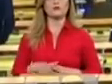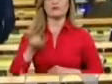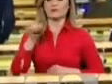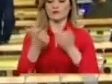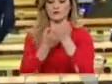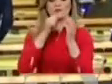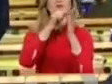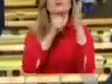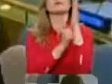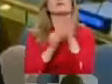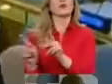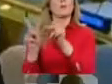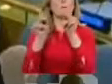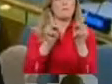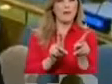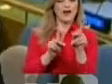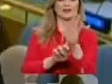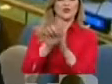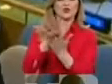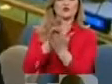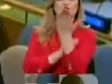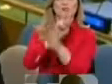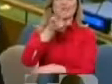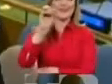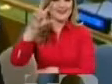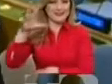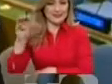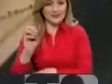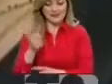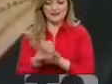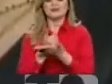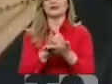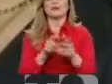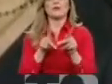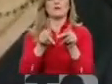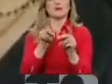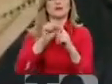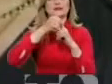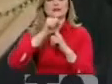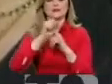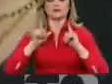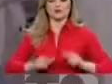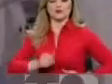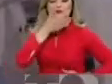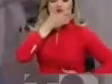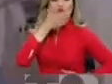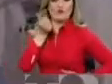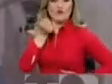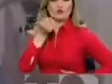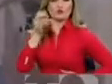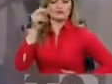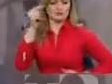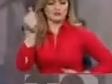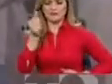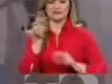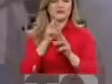la Agenda 2030 y el desarrollo de proyectos que permitan contribuir a mejorar los sistemas de salud y lograr respuestas